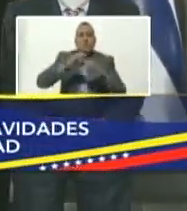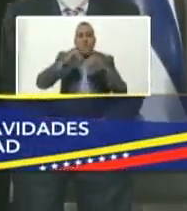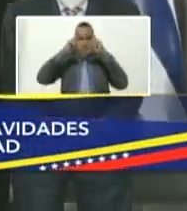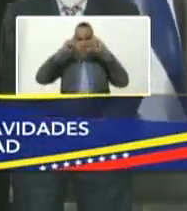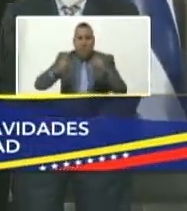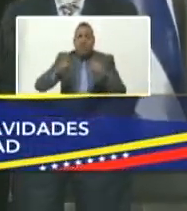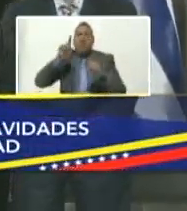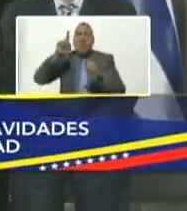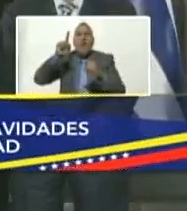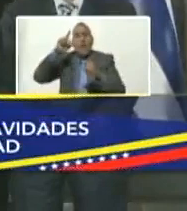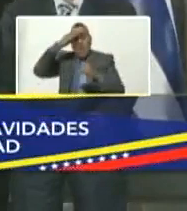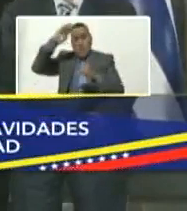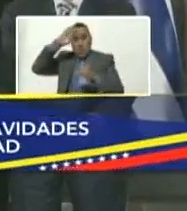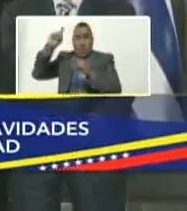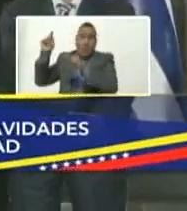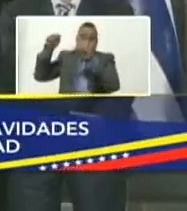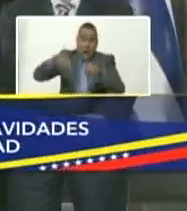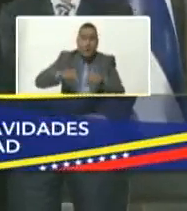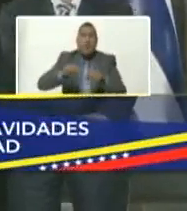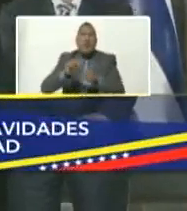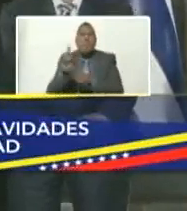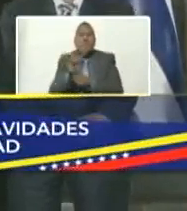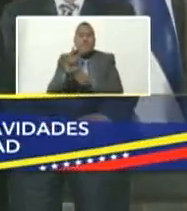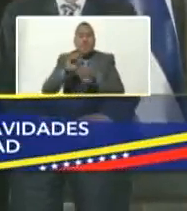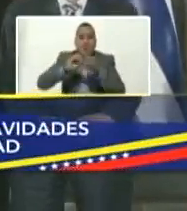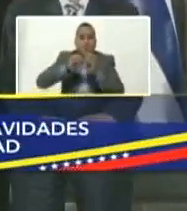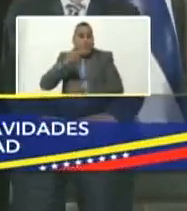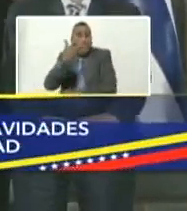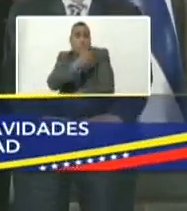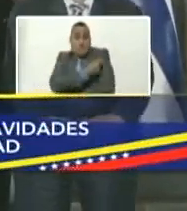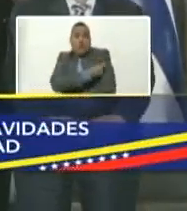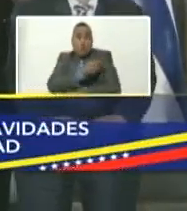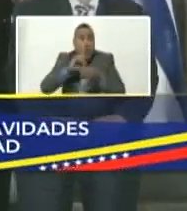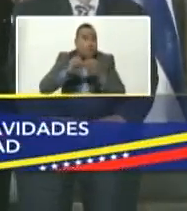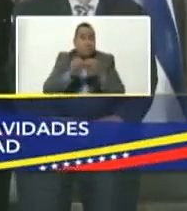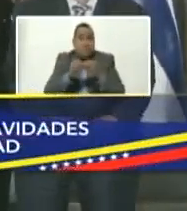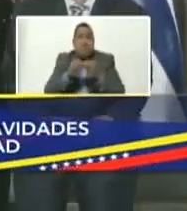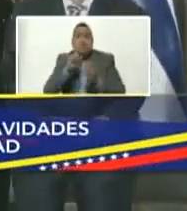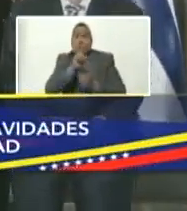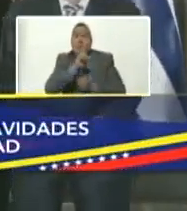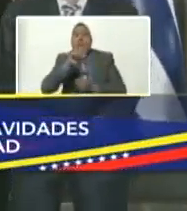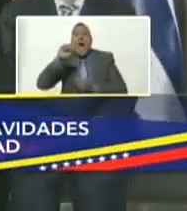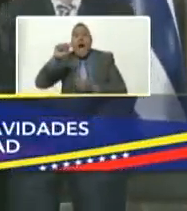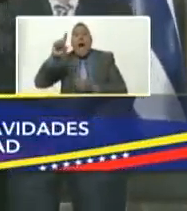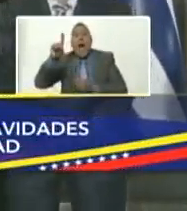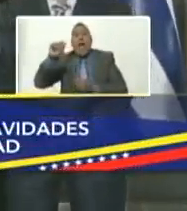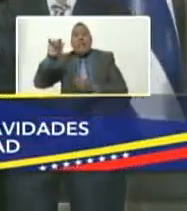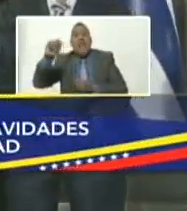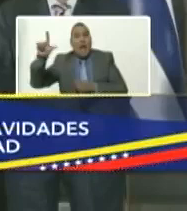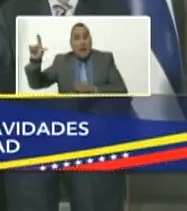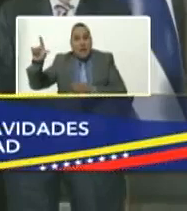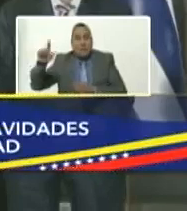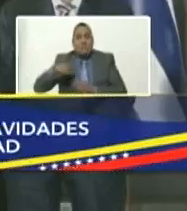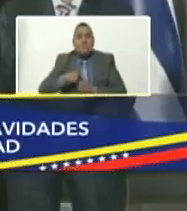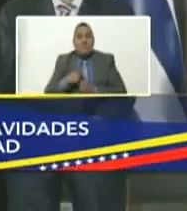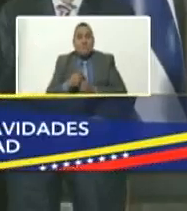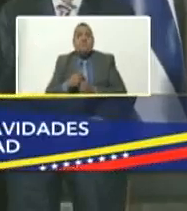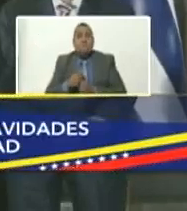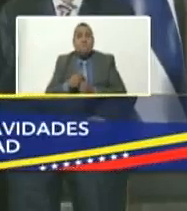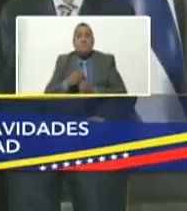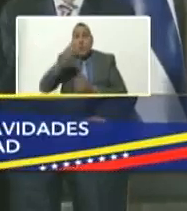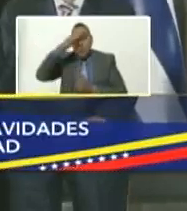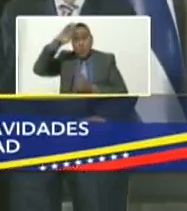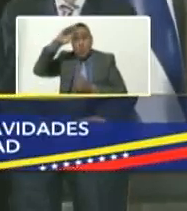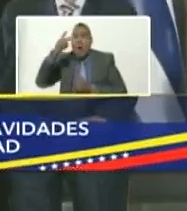vacuna Abdala en Venezuela. Buenas noticias de la Comisión de Cooperación Cuba-Venezuela, de esta visita de revisión